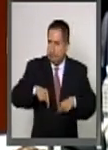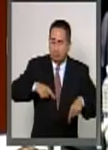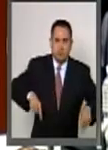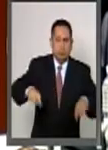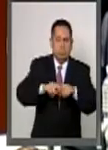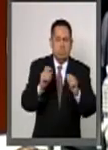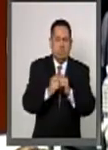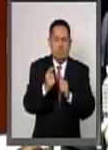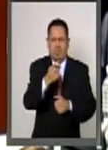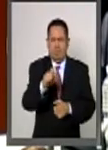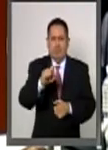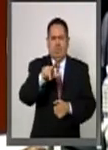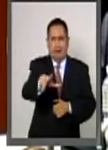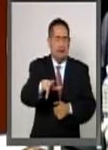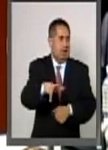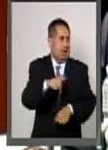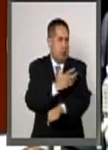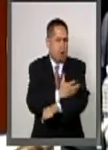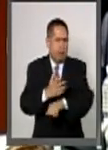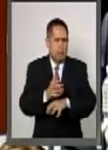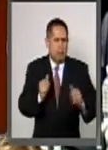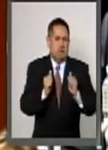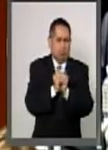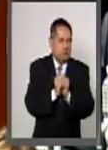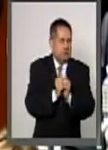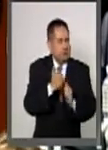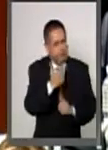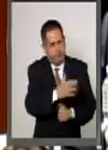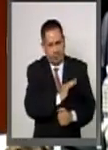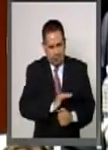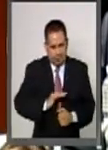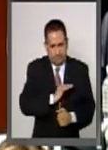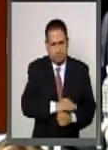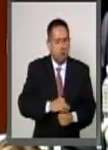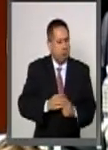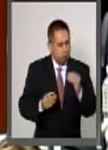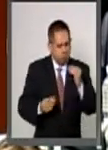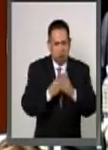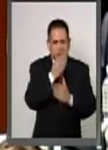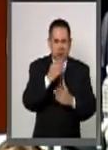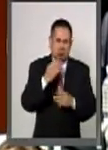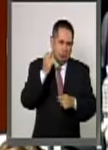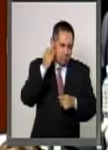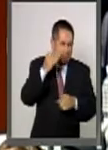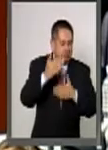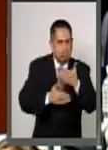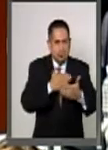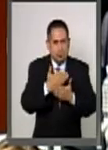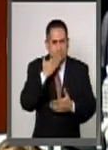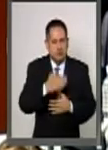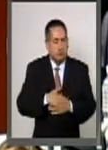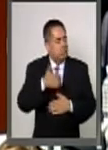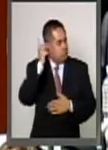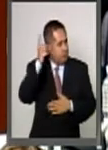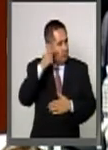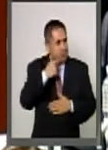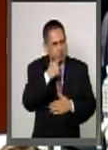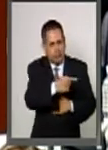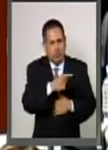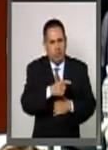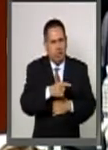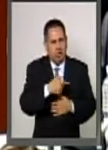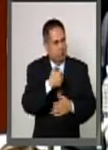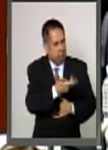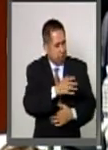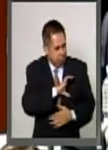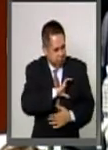con 127 compañeras y compañeros. Felicidades en tu nueva etapa de esta vida y yo te deseo y te refrendo